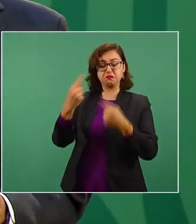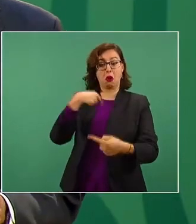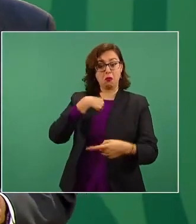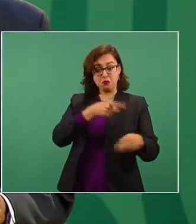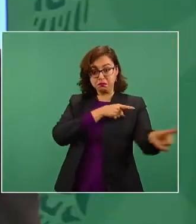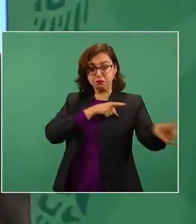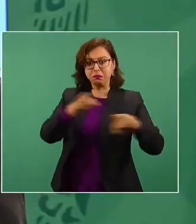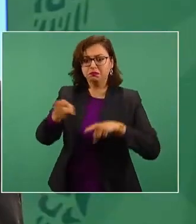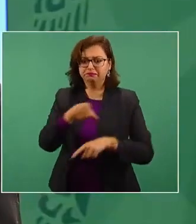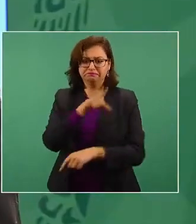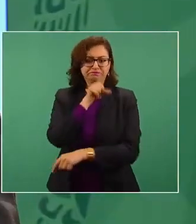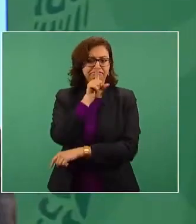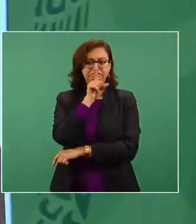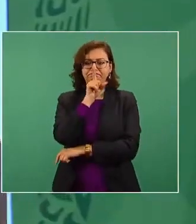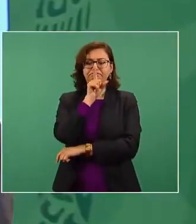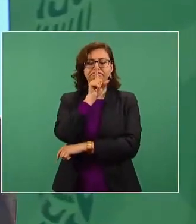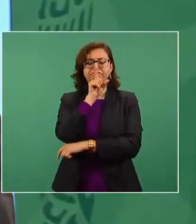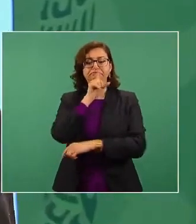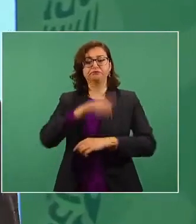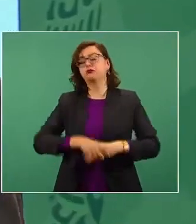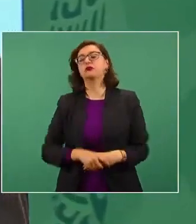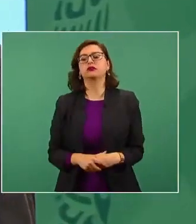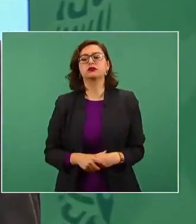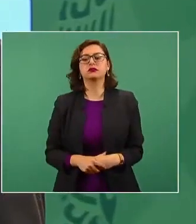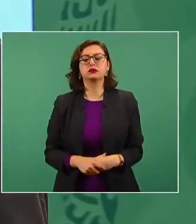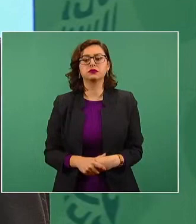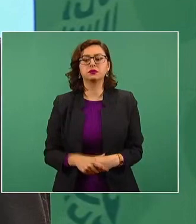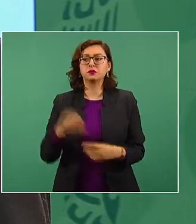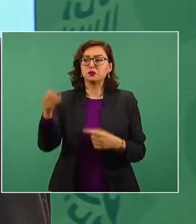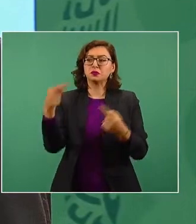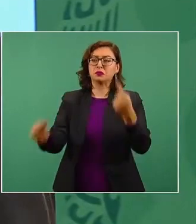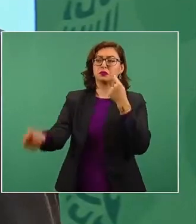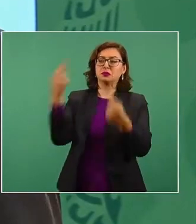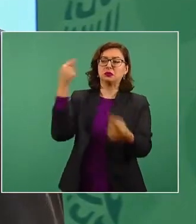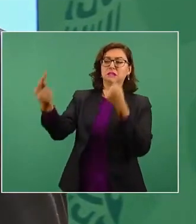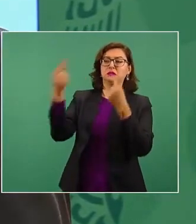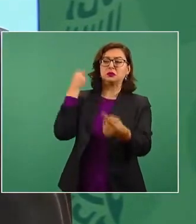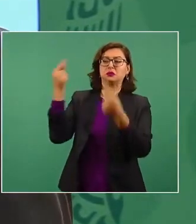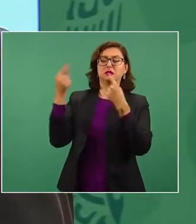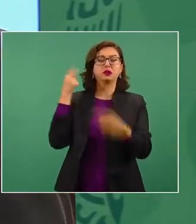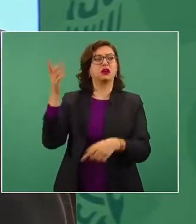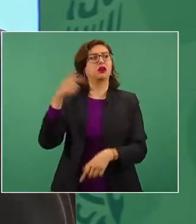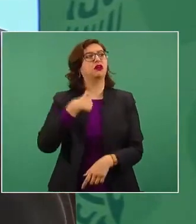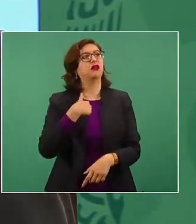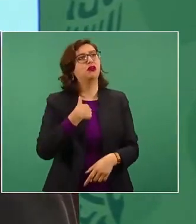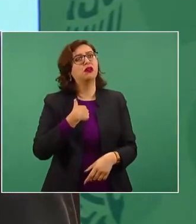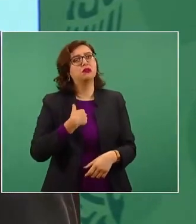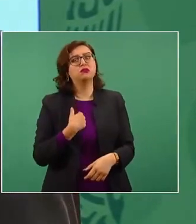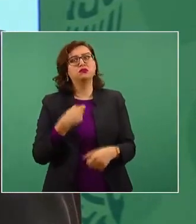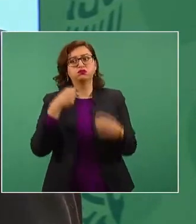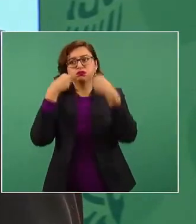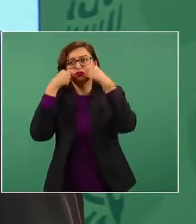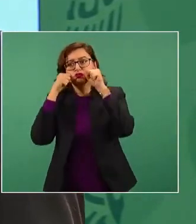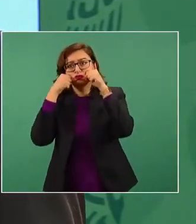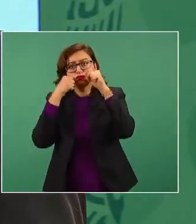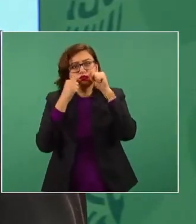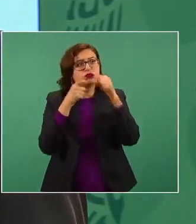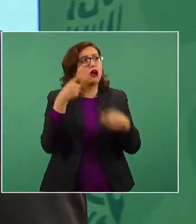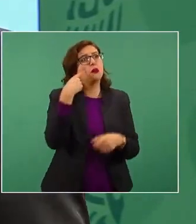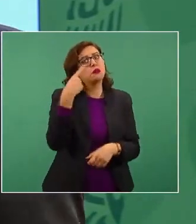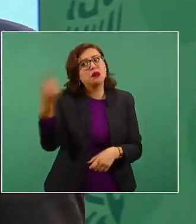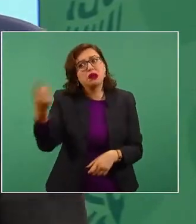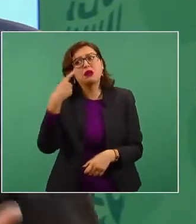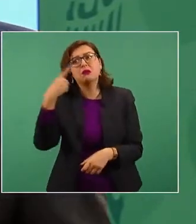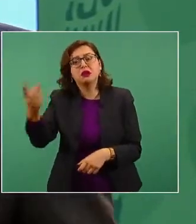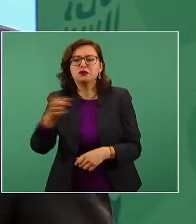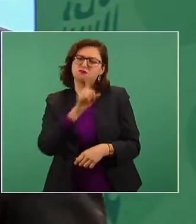No sabía qué decir, ya me amenazaron. Estamos hablando en aquellos tiempos,